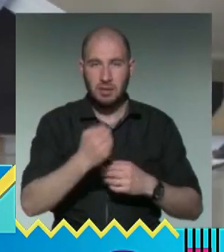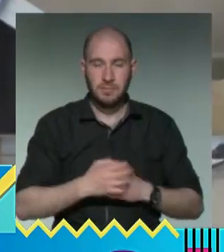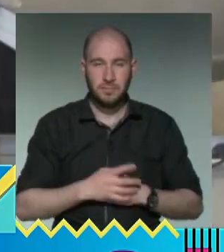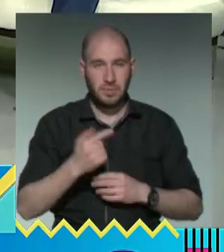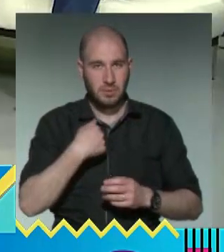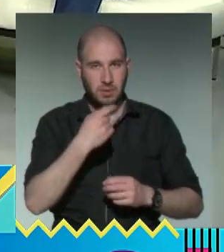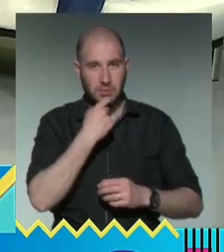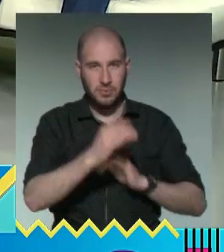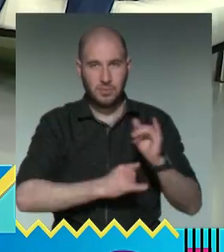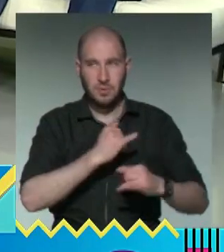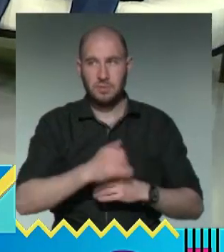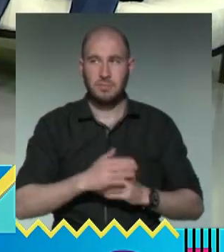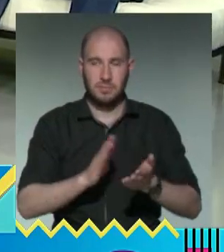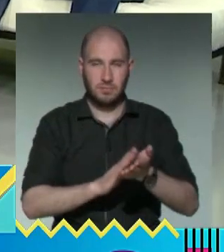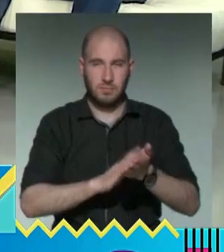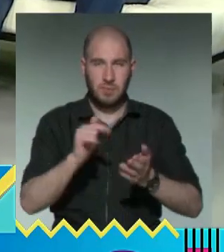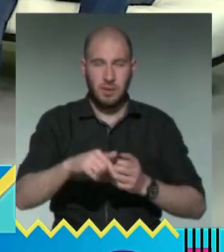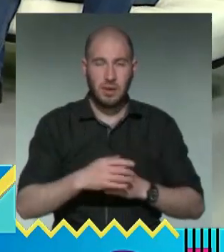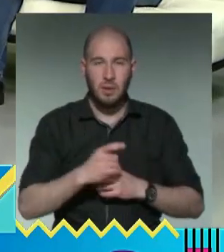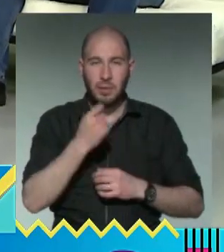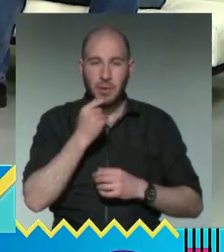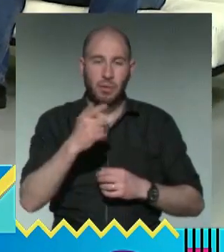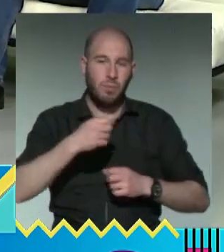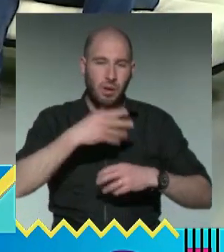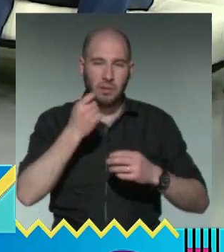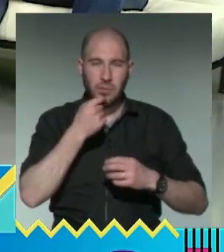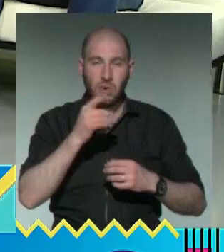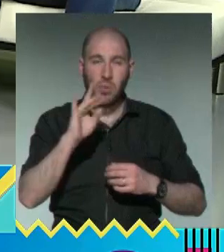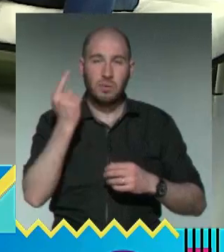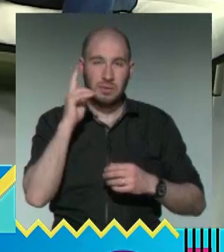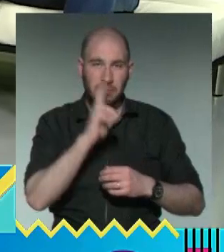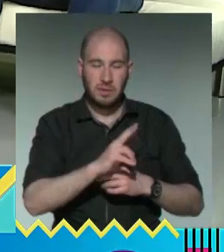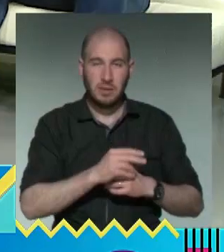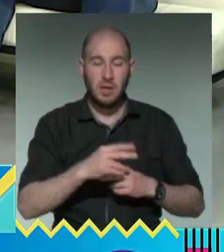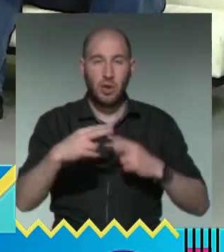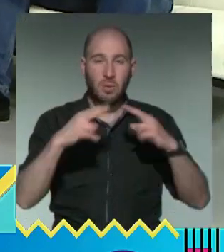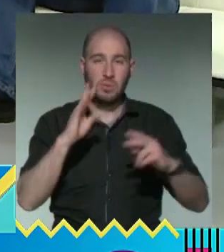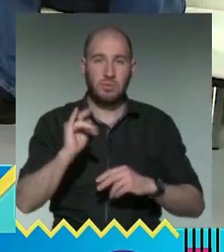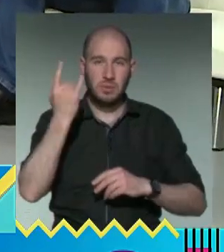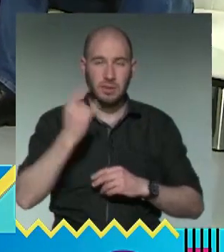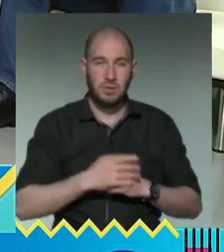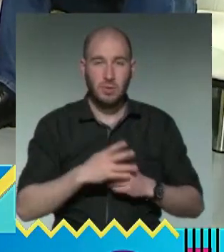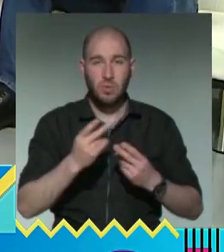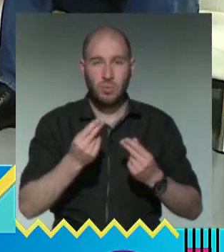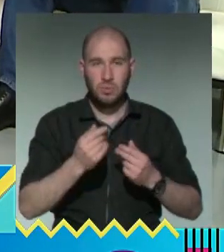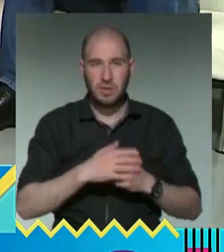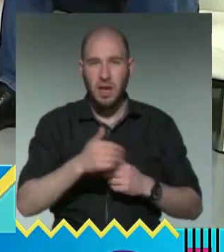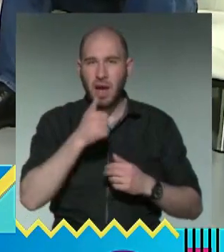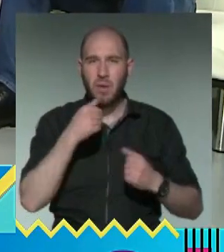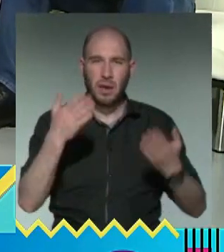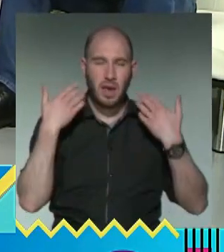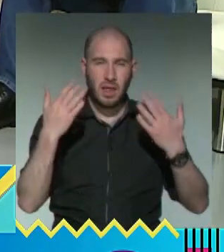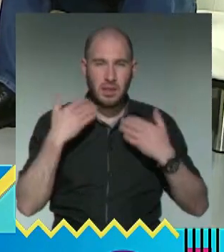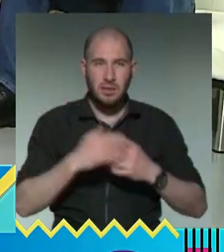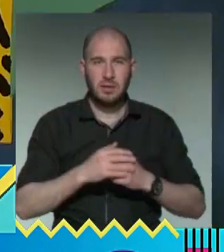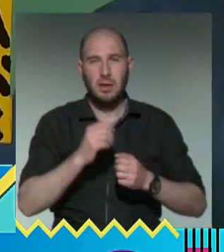cuento un ejemplo concreto que hay, a lo mejor cualquiera lo puede ver cuando pase por la universidad. En el comedor universitario se utiliza muchísima agua caliente para